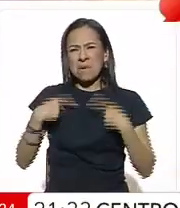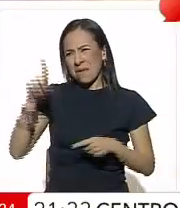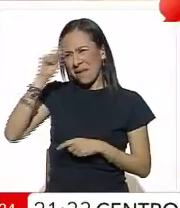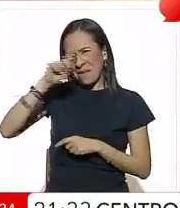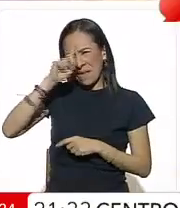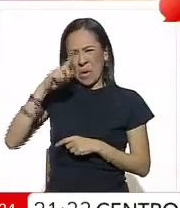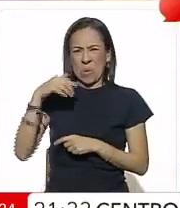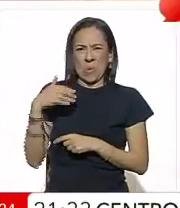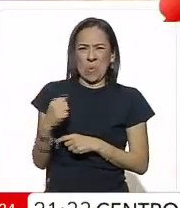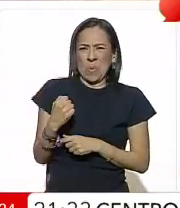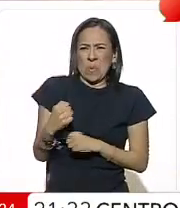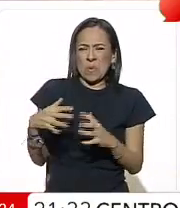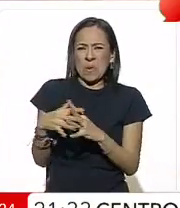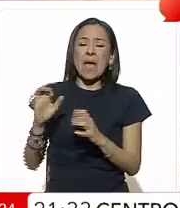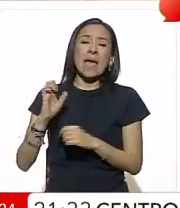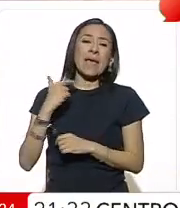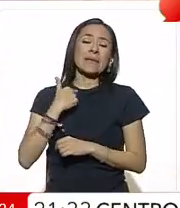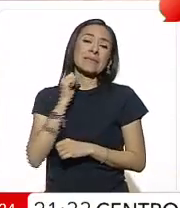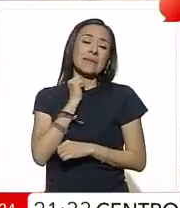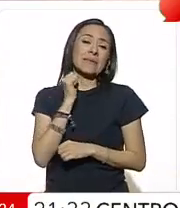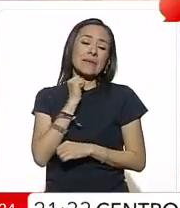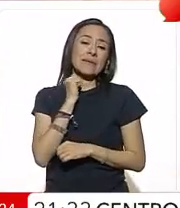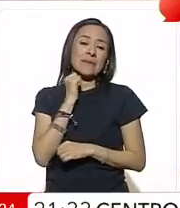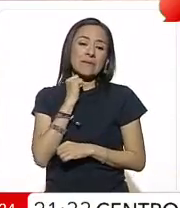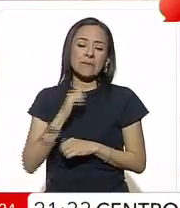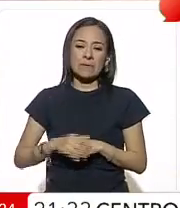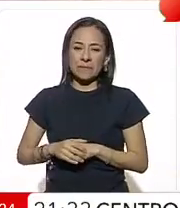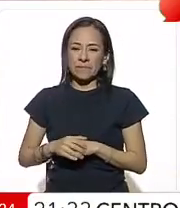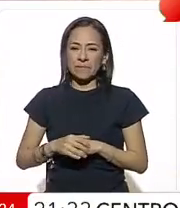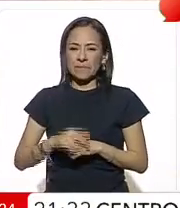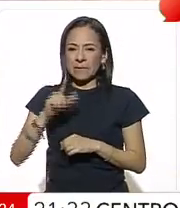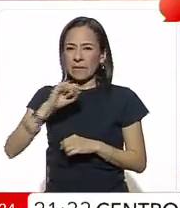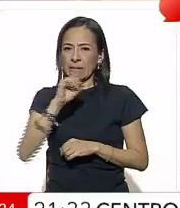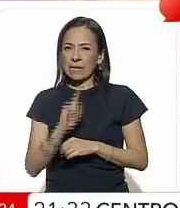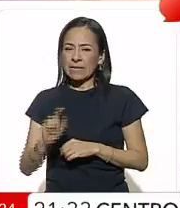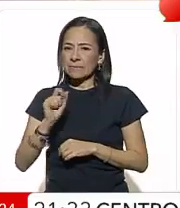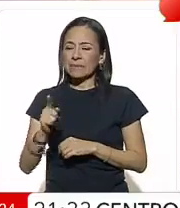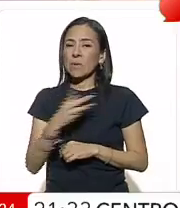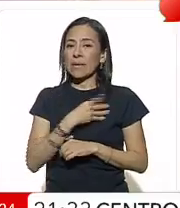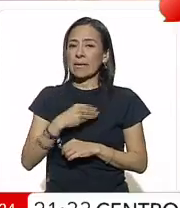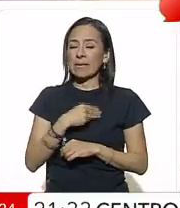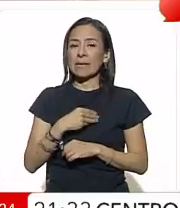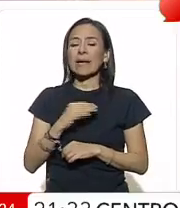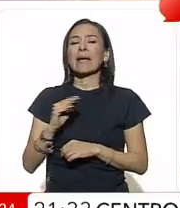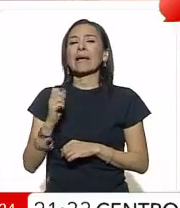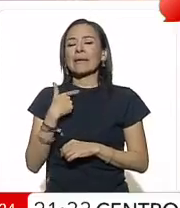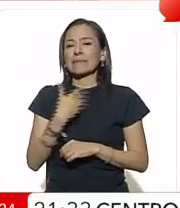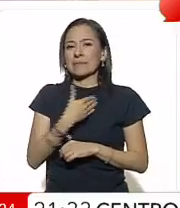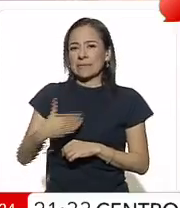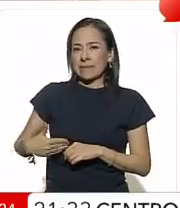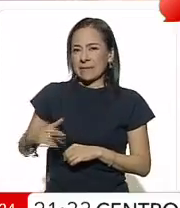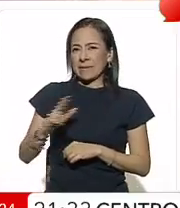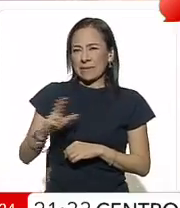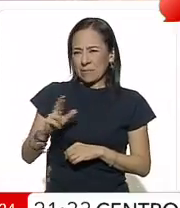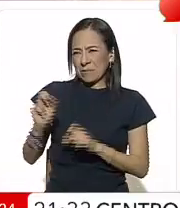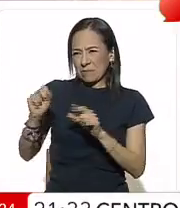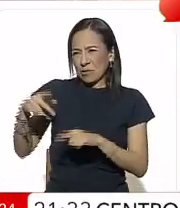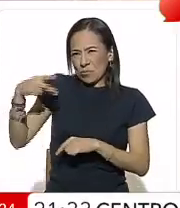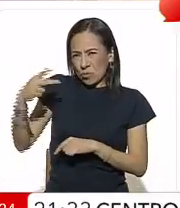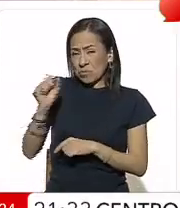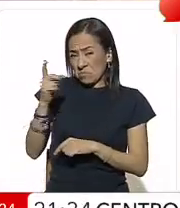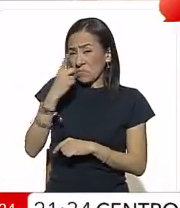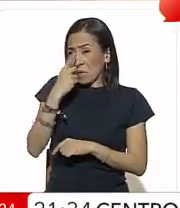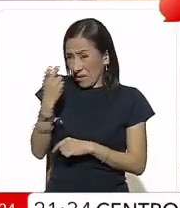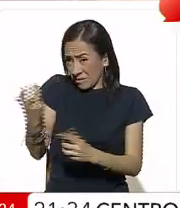como la exsenadora Liz Cheney, hija del exvicepresidente republicano Dick Cheney, que dijo la llevarían a una